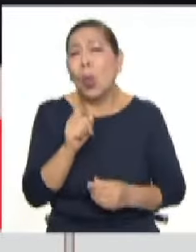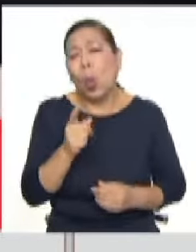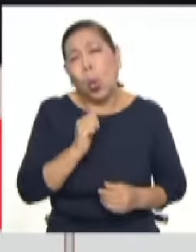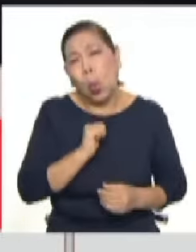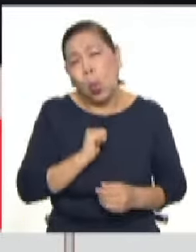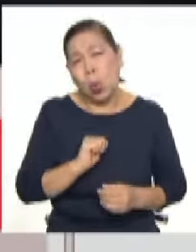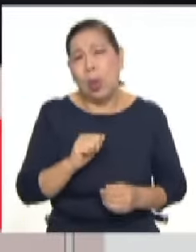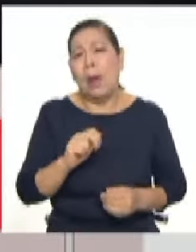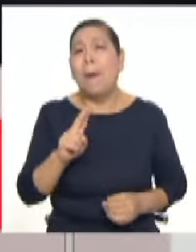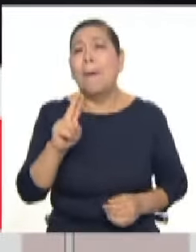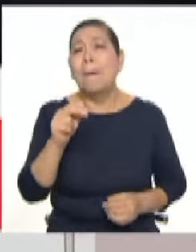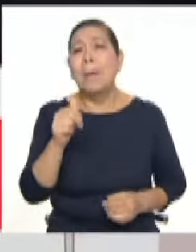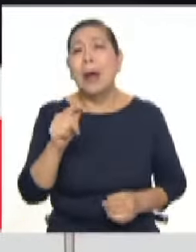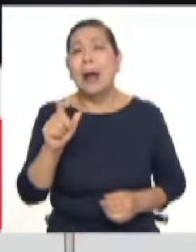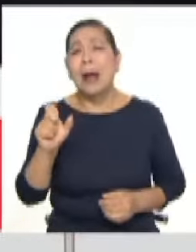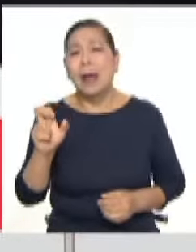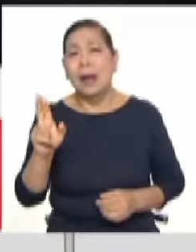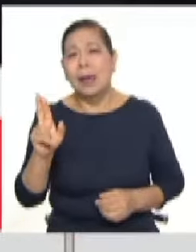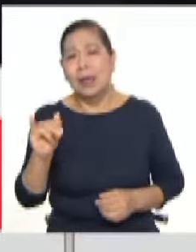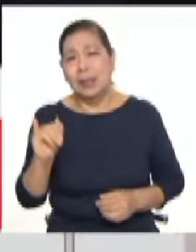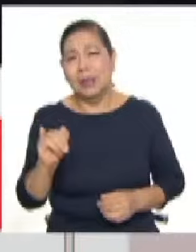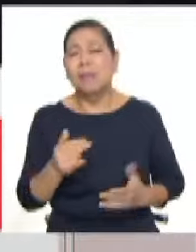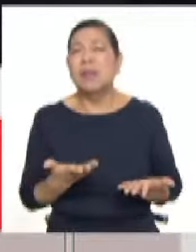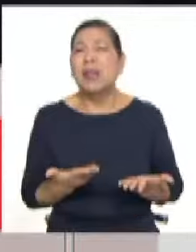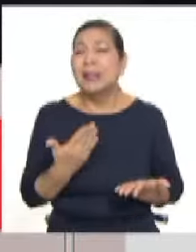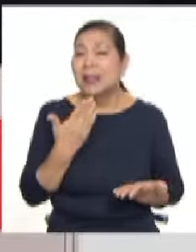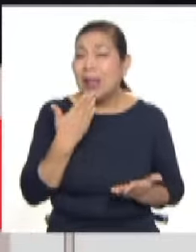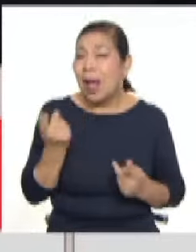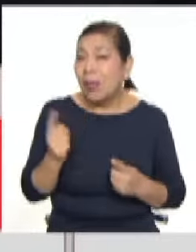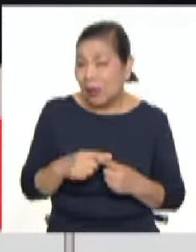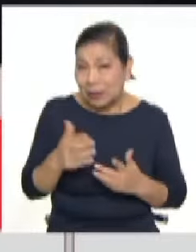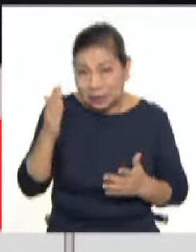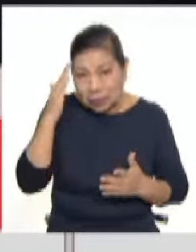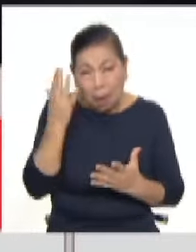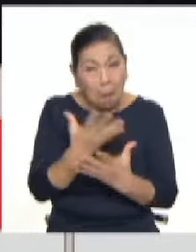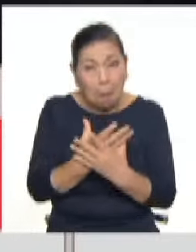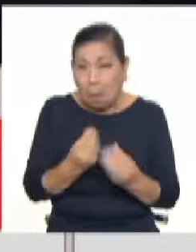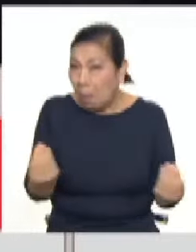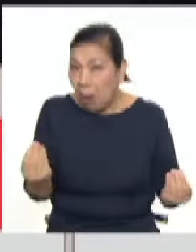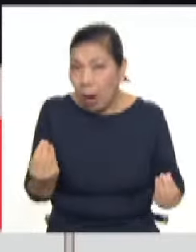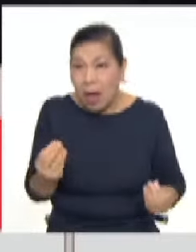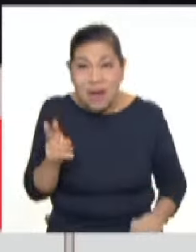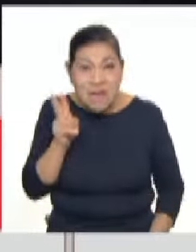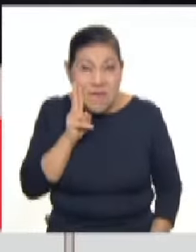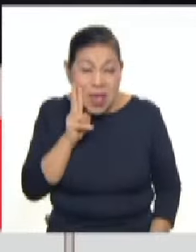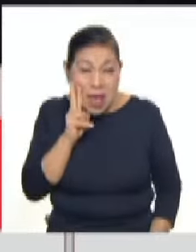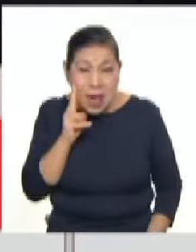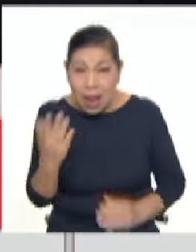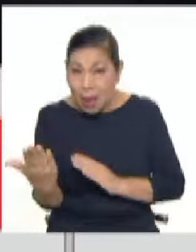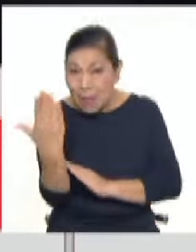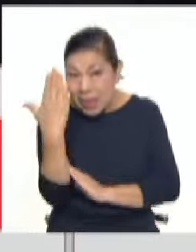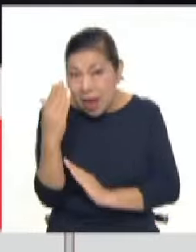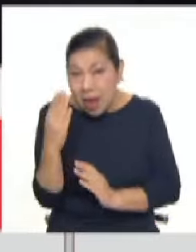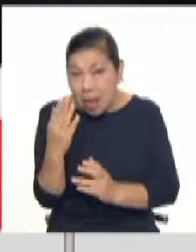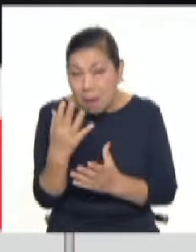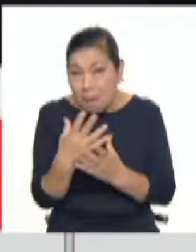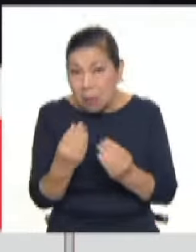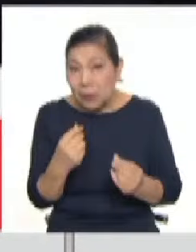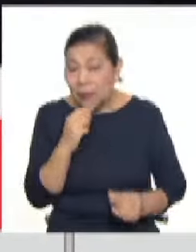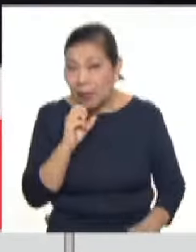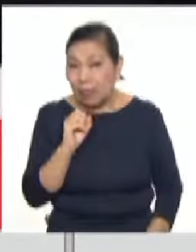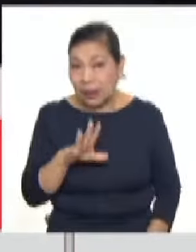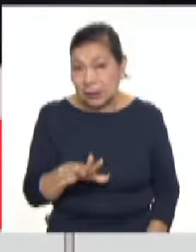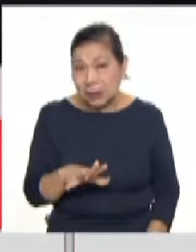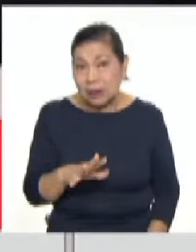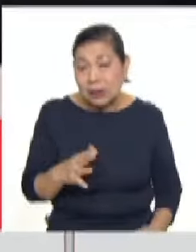desaparición de Valerie. ¿Qué otra información se tiene hasta el momento? Ella desapareció el día viernes por la mañana, indicó